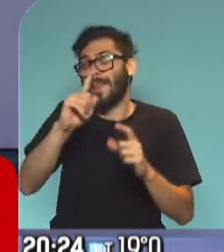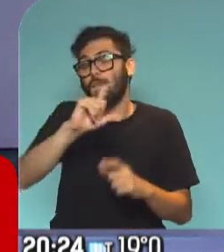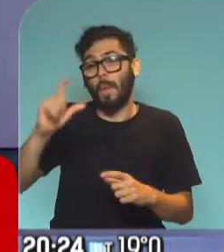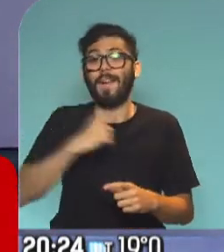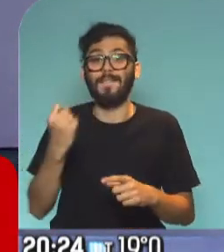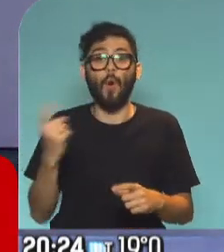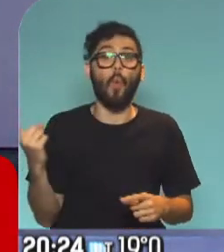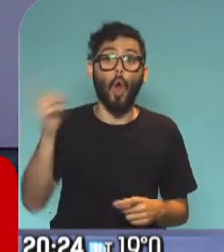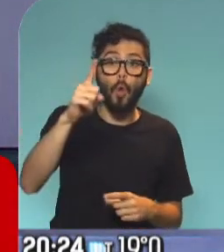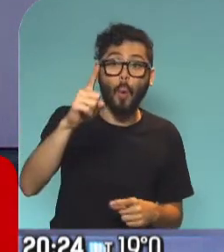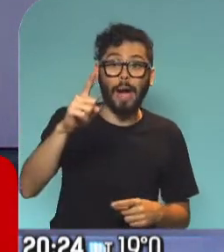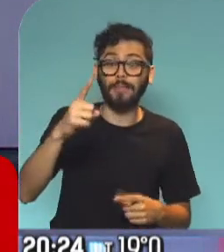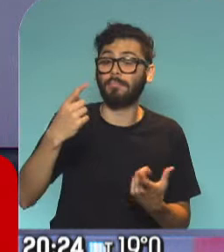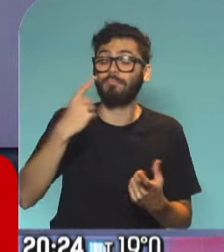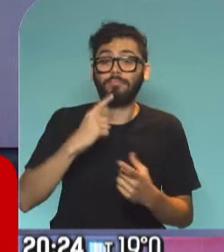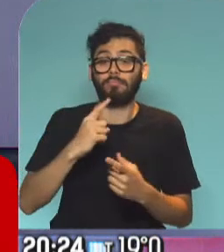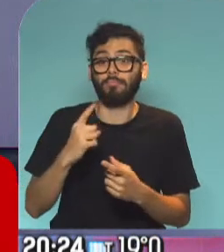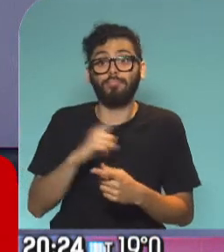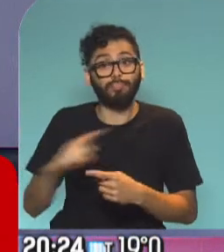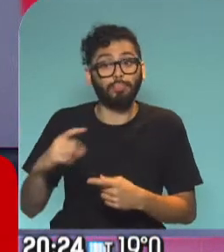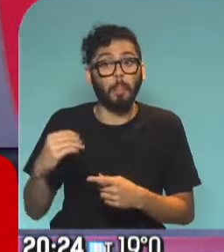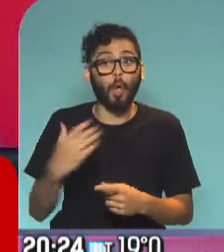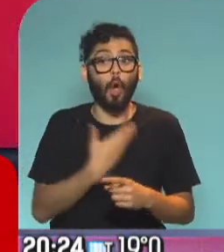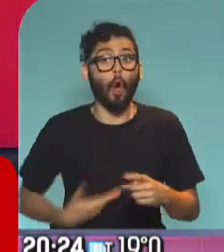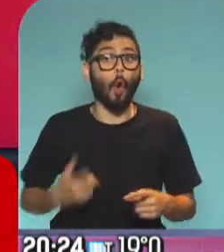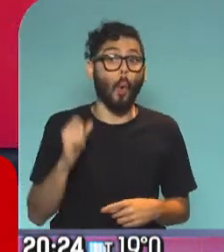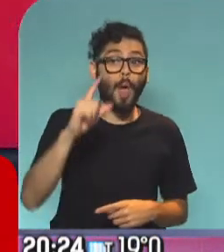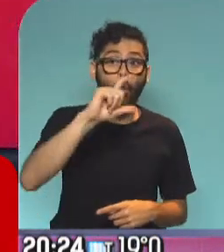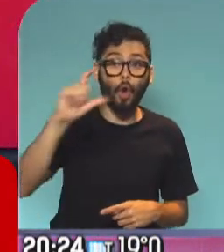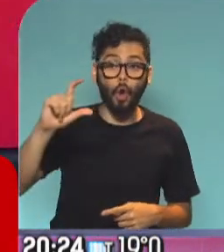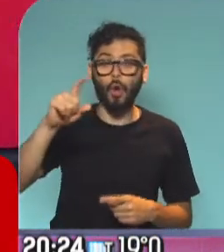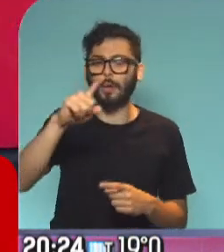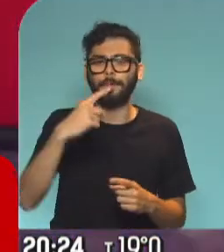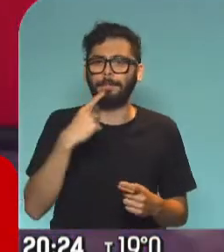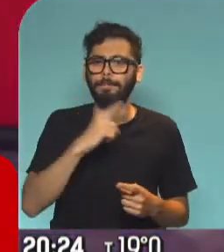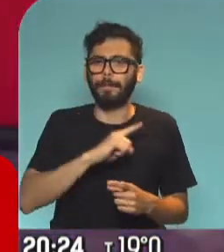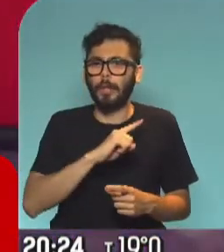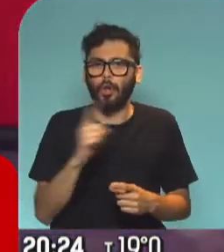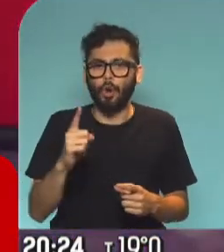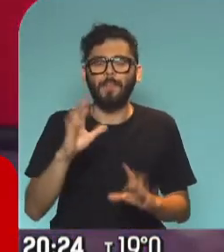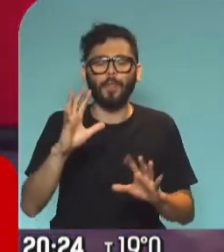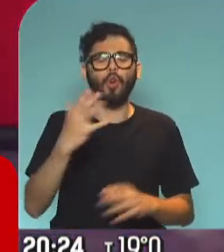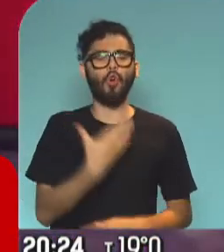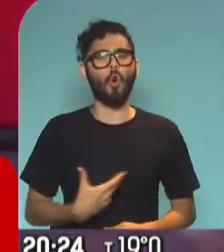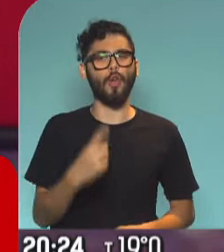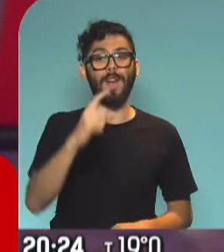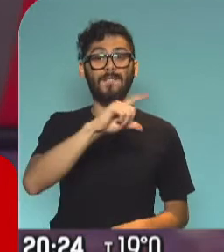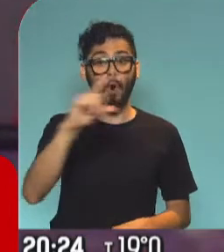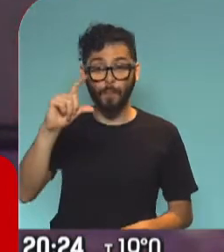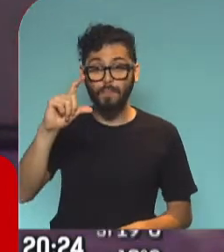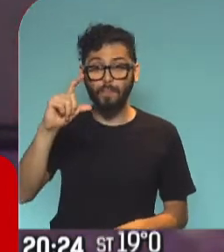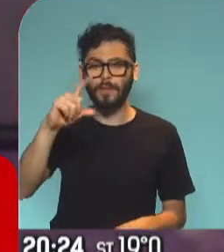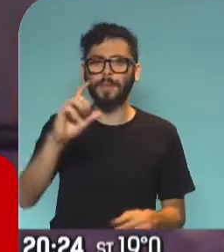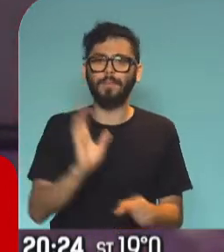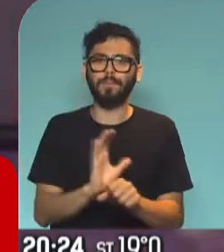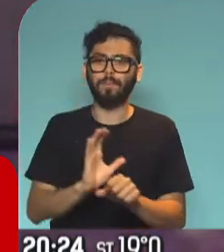hasta ahora no lo podían hacer por una idea del gobierno local, del gobierno de Gildo Infran. Néstor. El gobierno de Formosa había de alguna manera